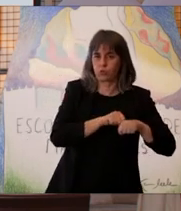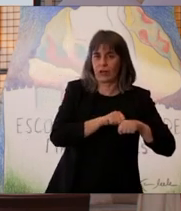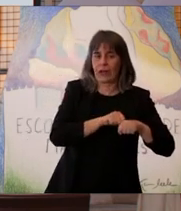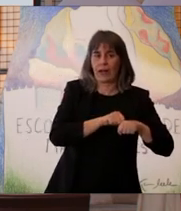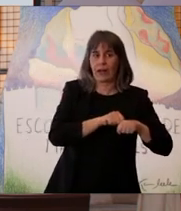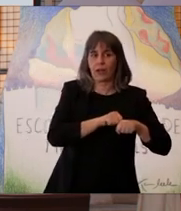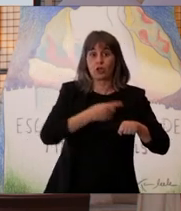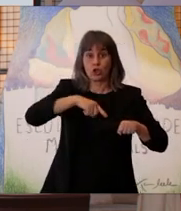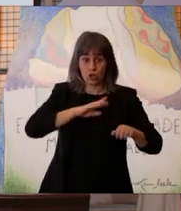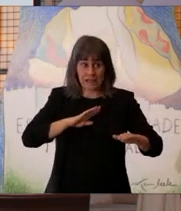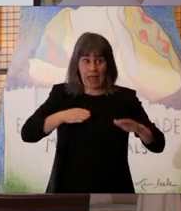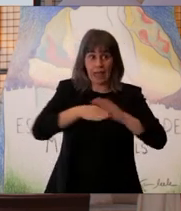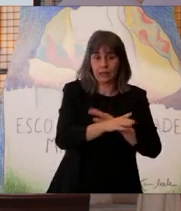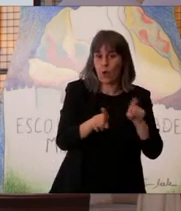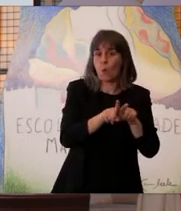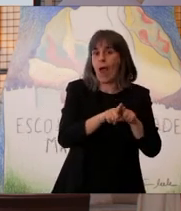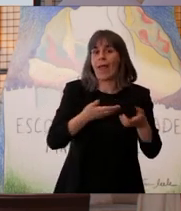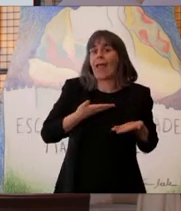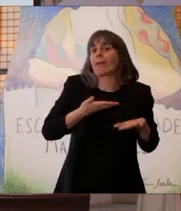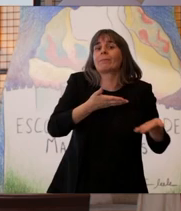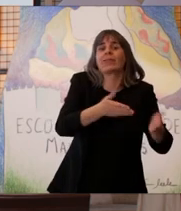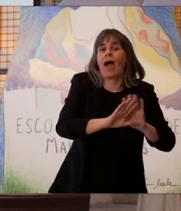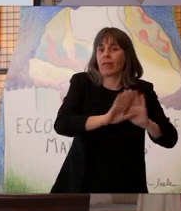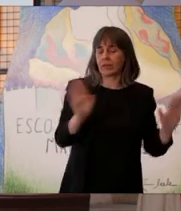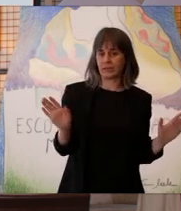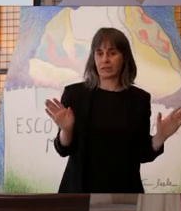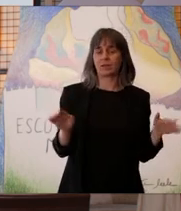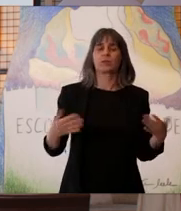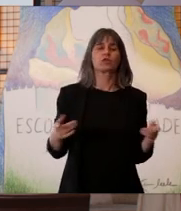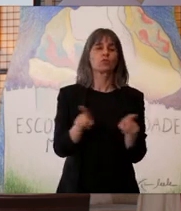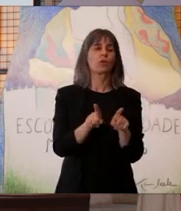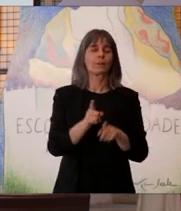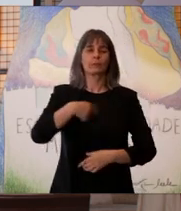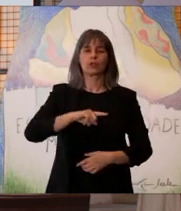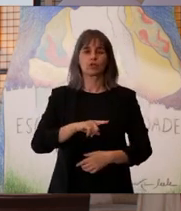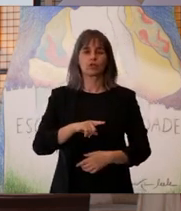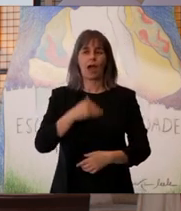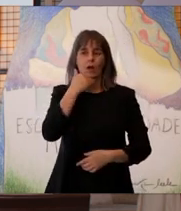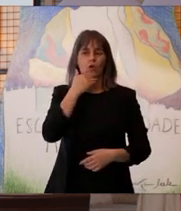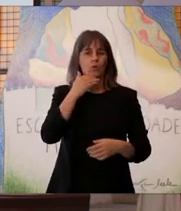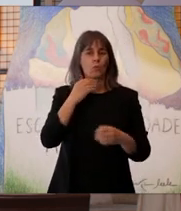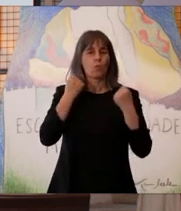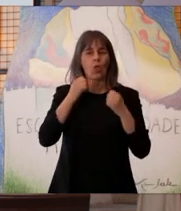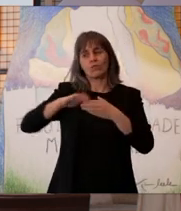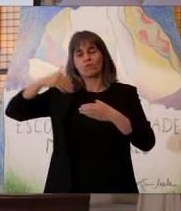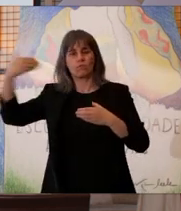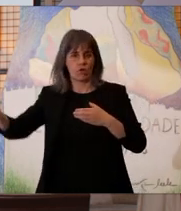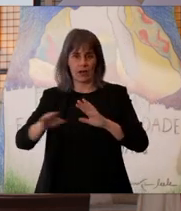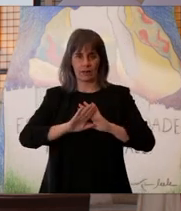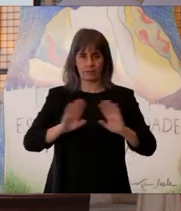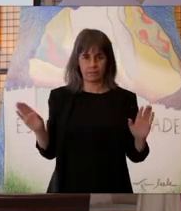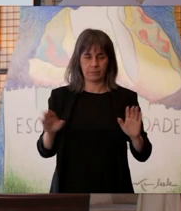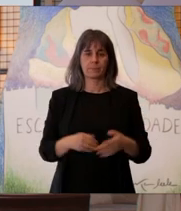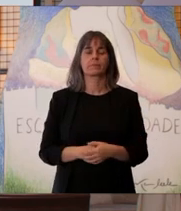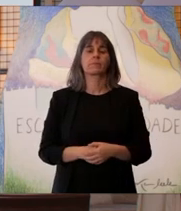una invitadas al poder y por eso las mujeres todavía somos perdidas como elementos ajenos al poder desde todos los puntos de